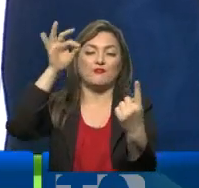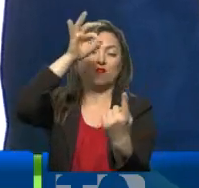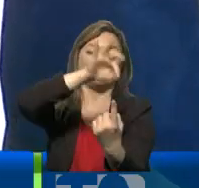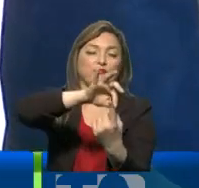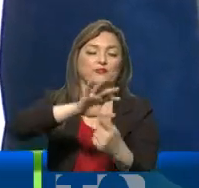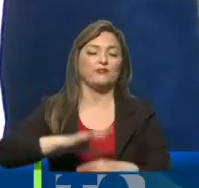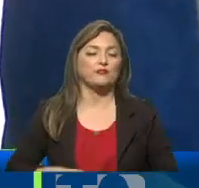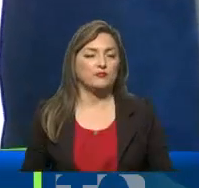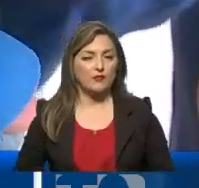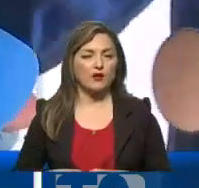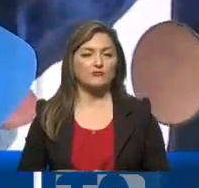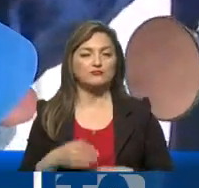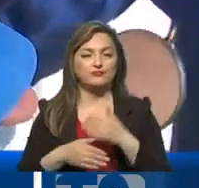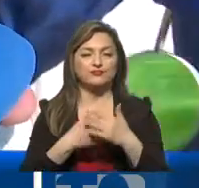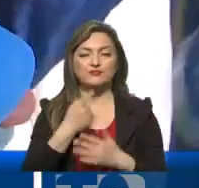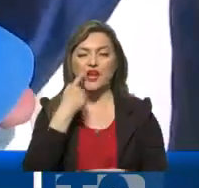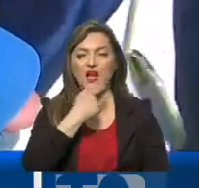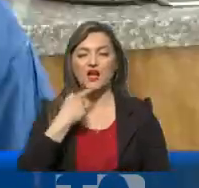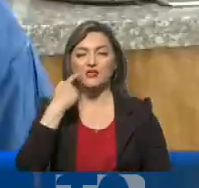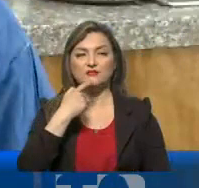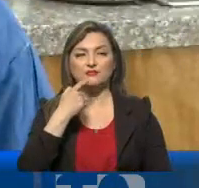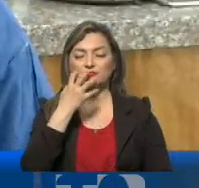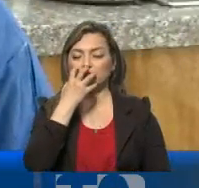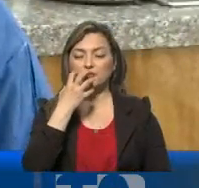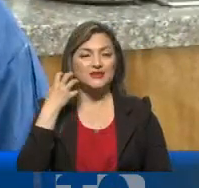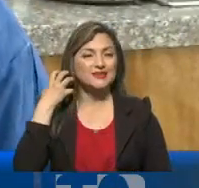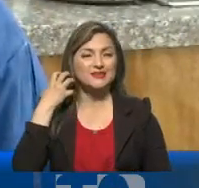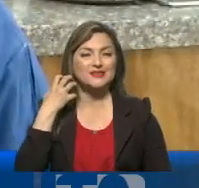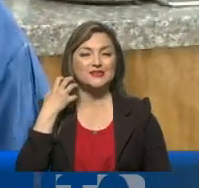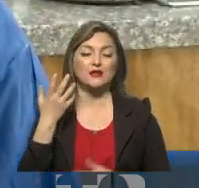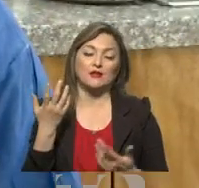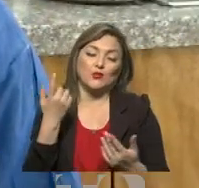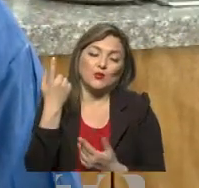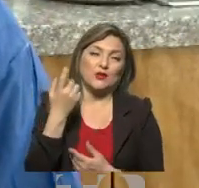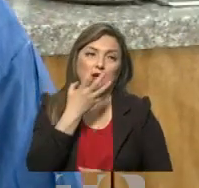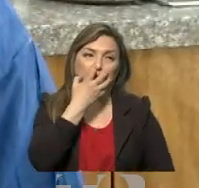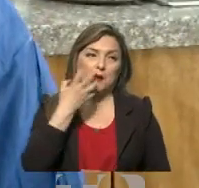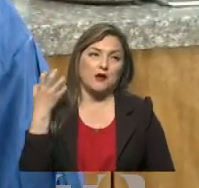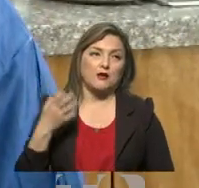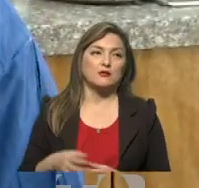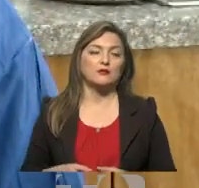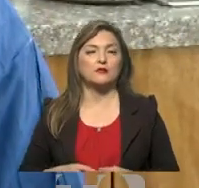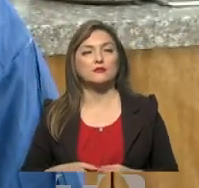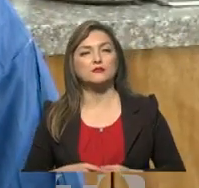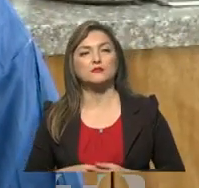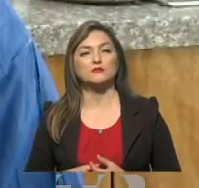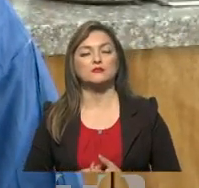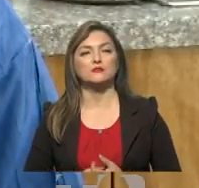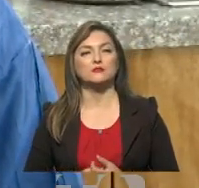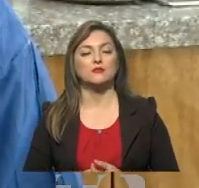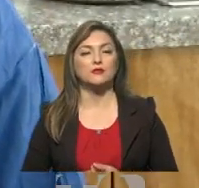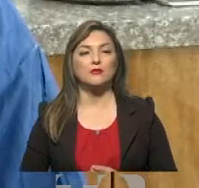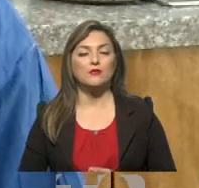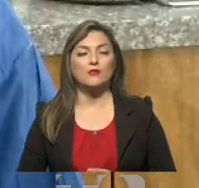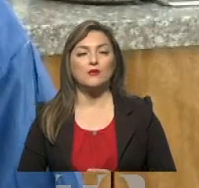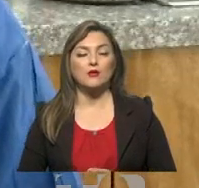riesgo de transmisión durante los procedimientos dentales. Somos tal vez de entre las ramas de la salud los que pedimos al paciente